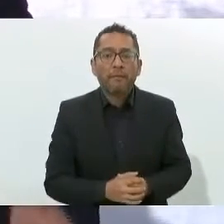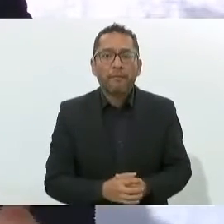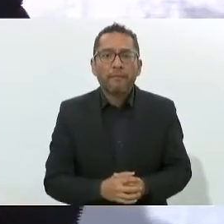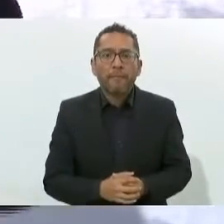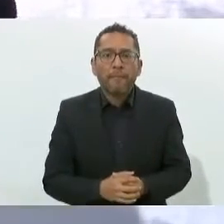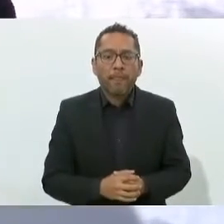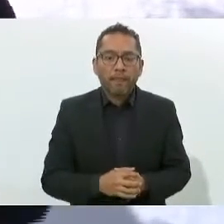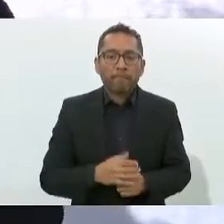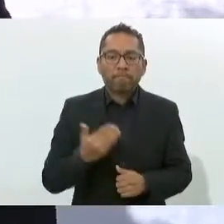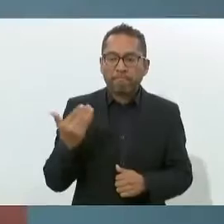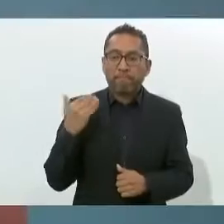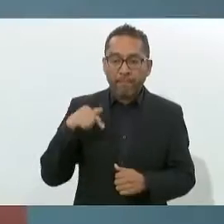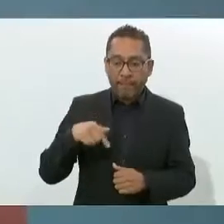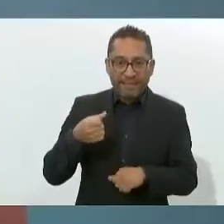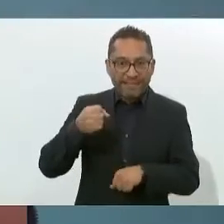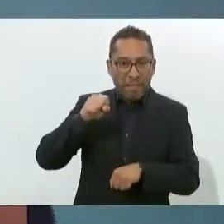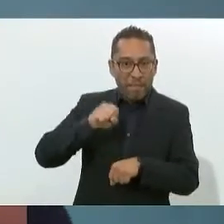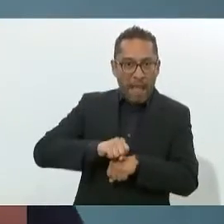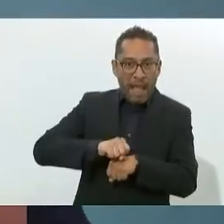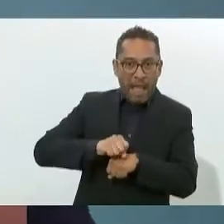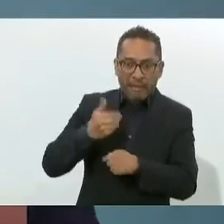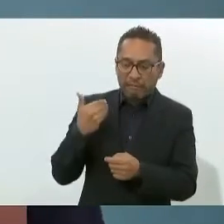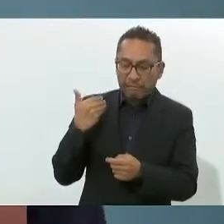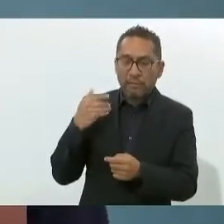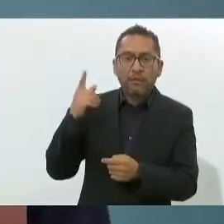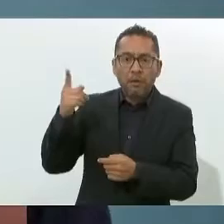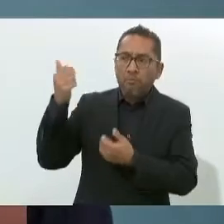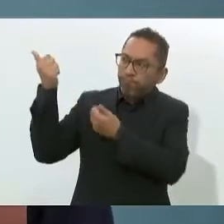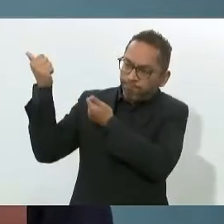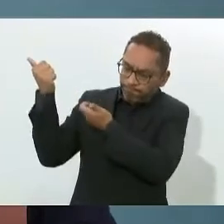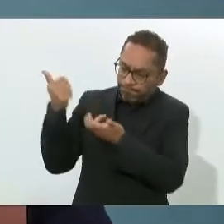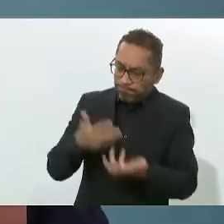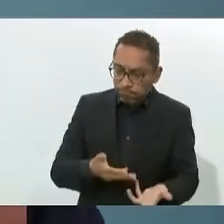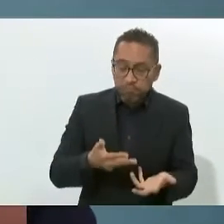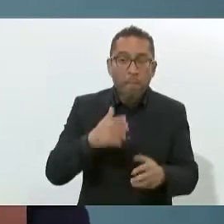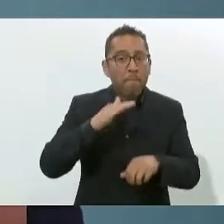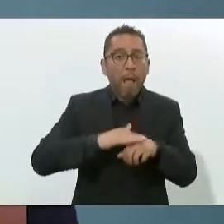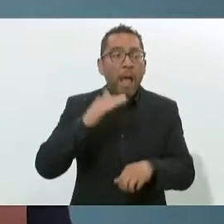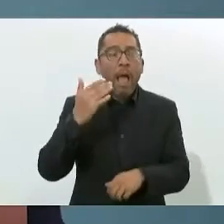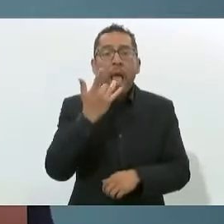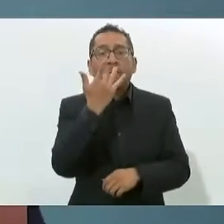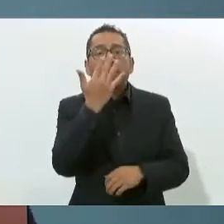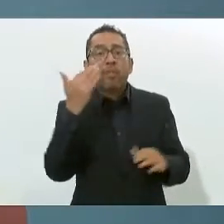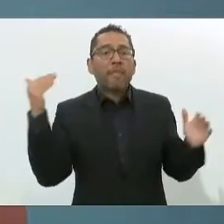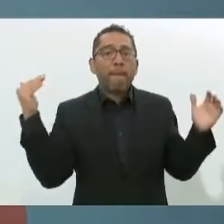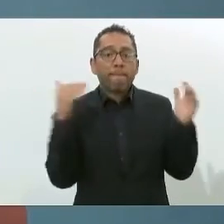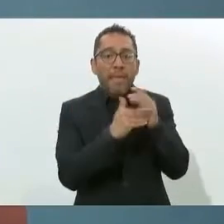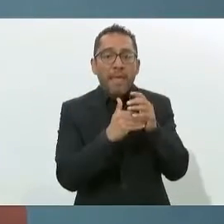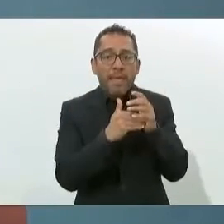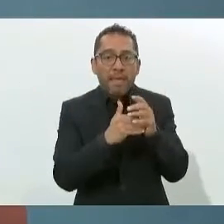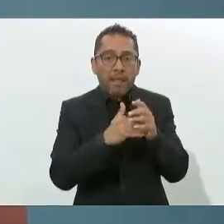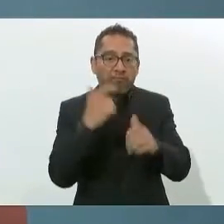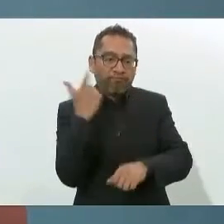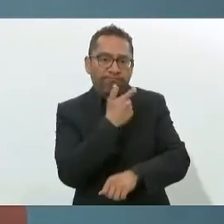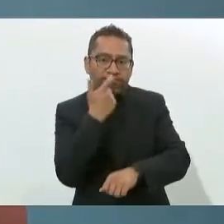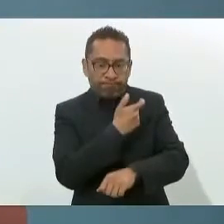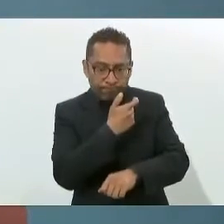Esta semana mandaron más de 50,000 dosis, el martes llegan